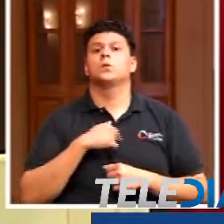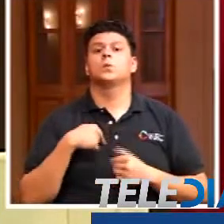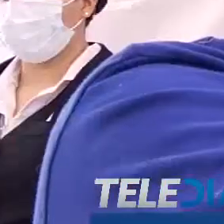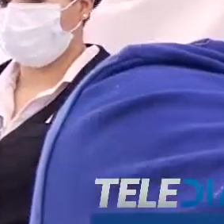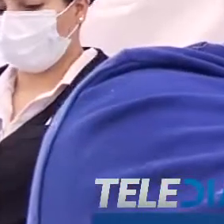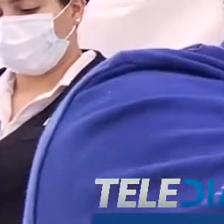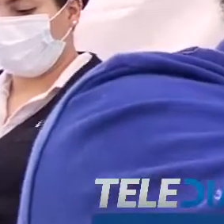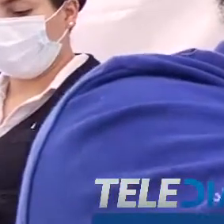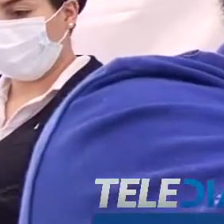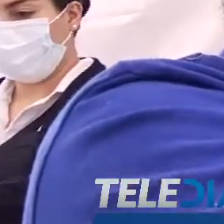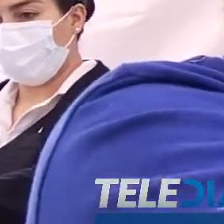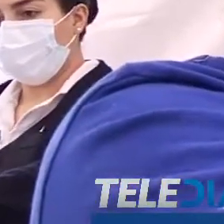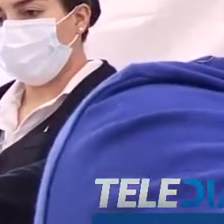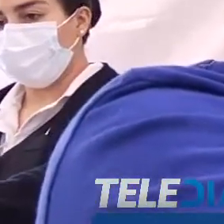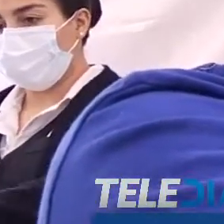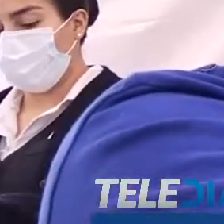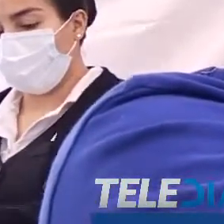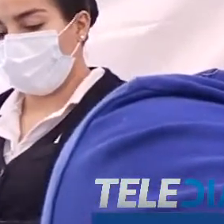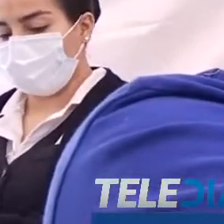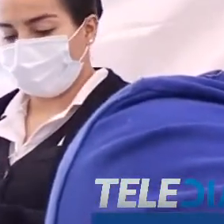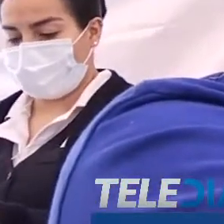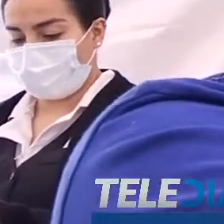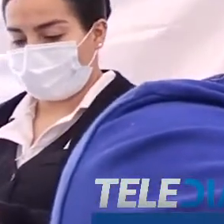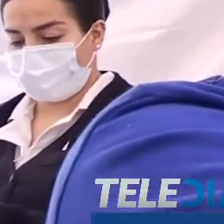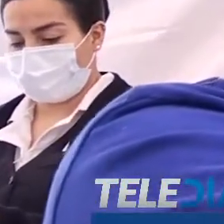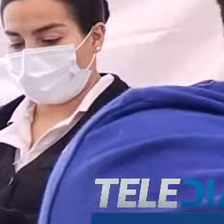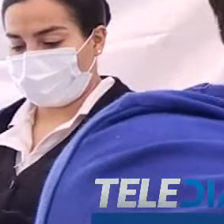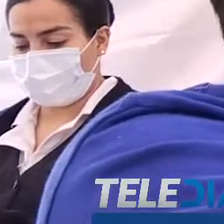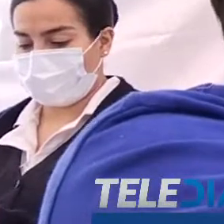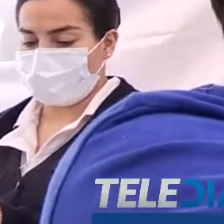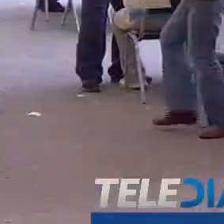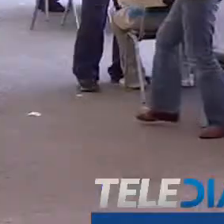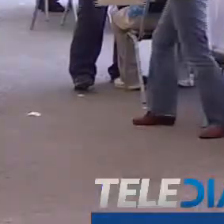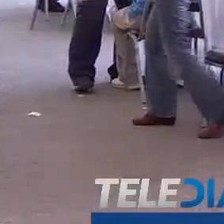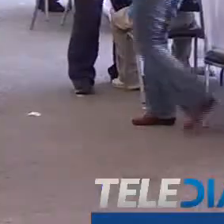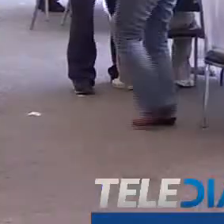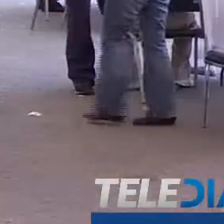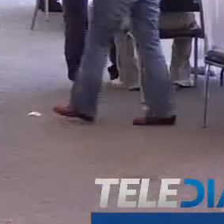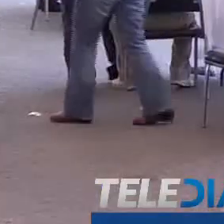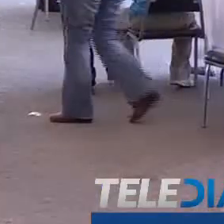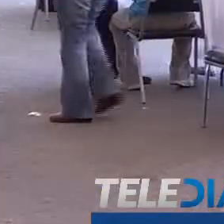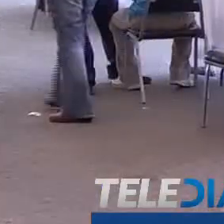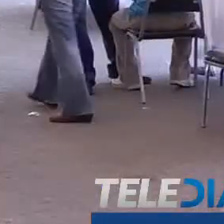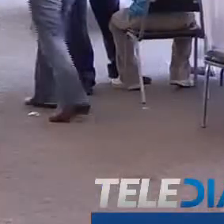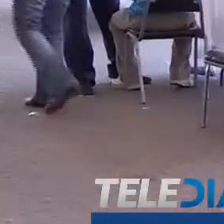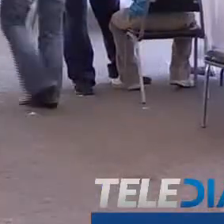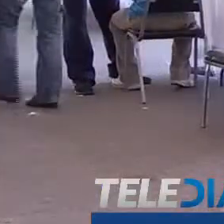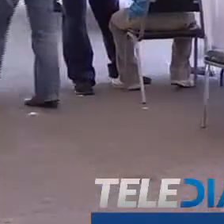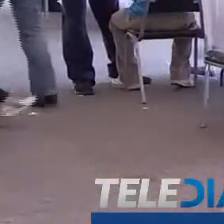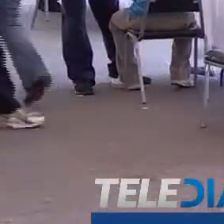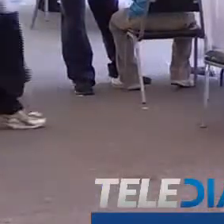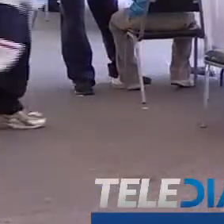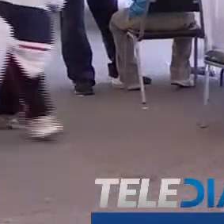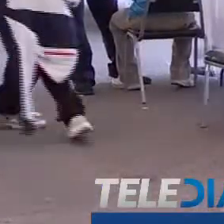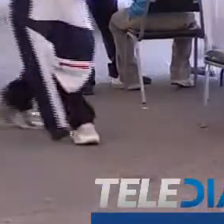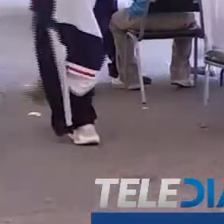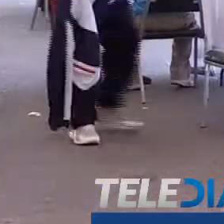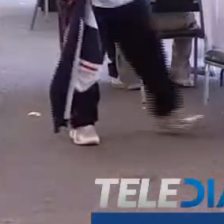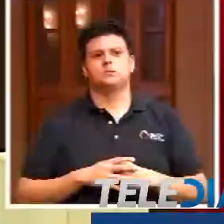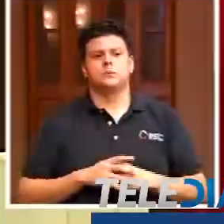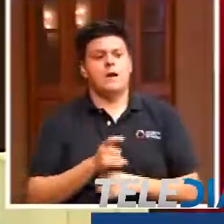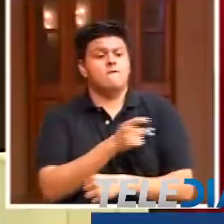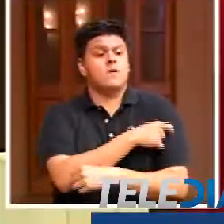vacunar. En tanto, aún no se define la logística para aplicar las 12.309 vacunas de CanSino para el personal